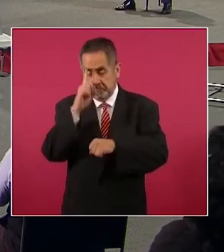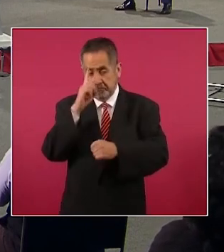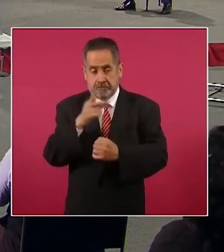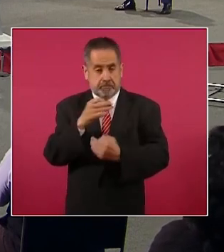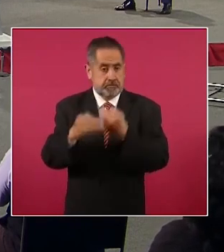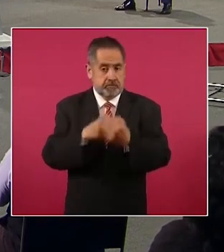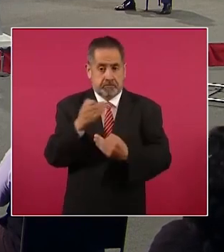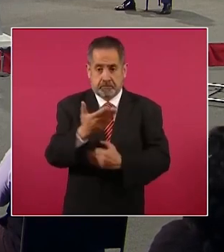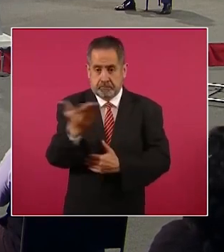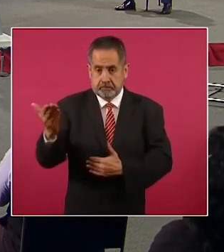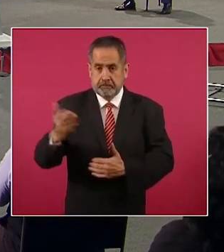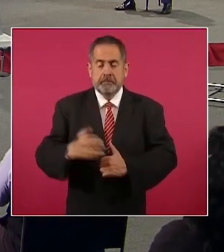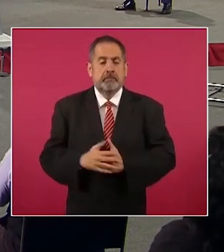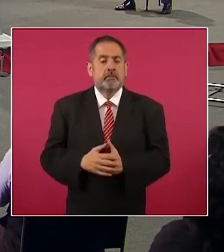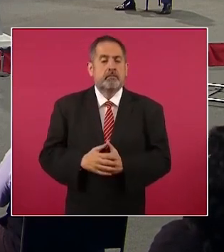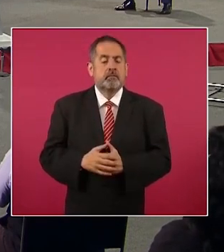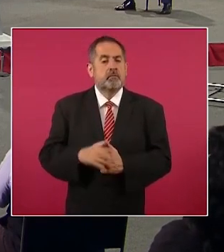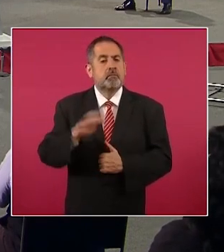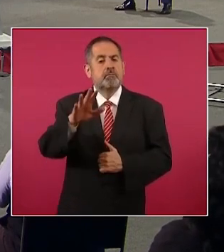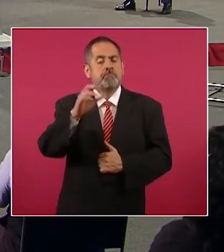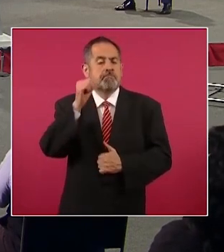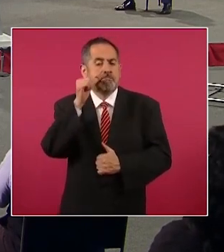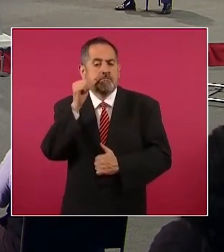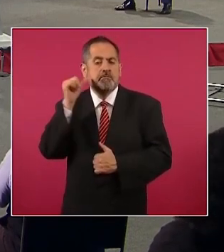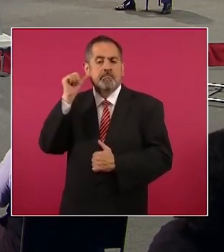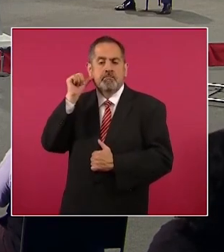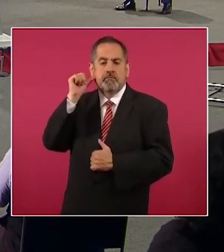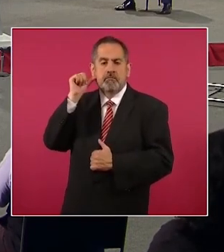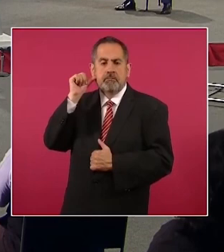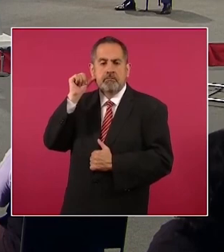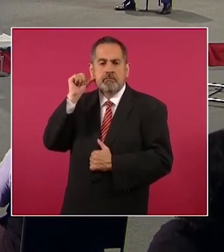todas. El día de ayer,